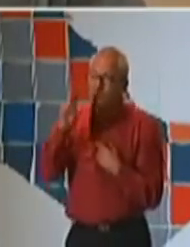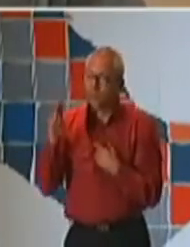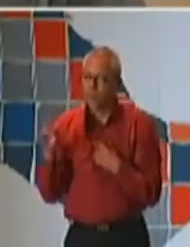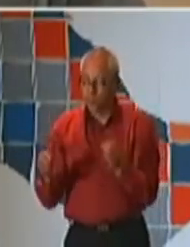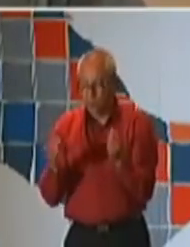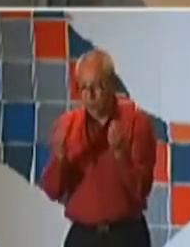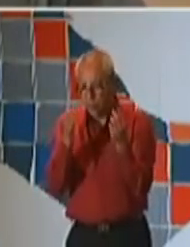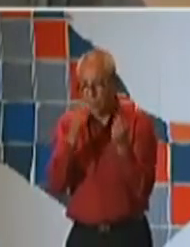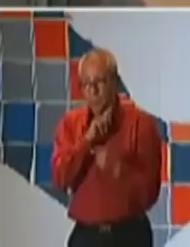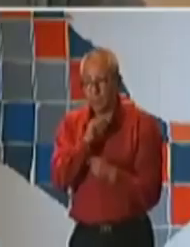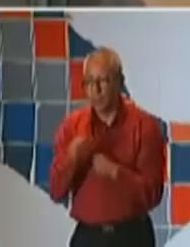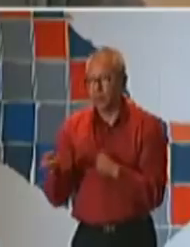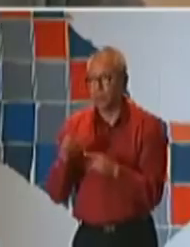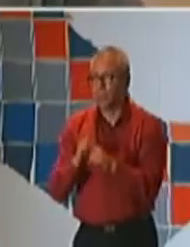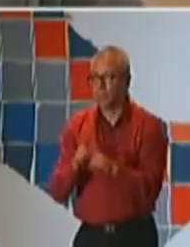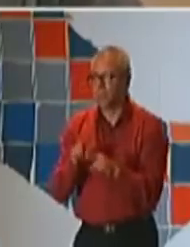era su